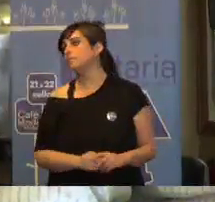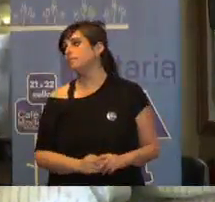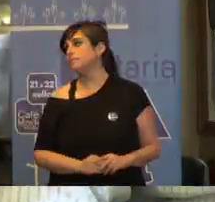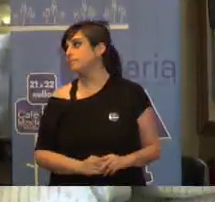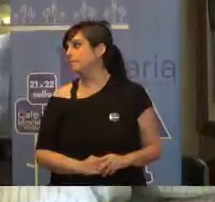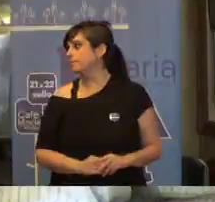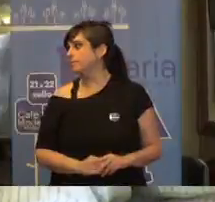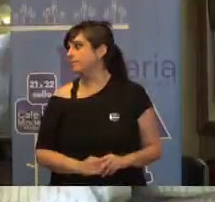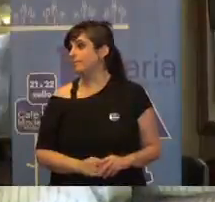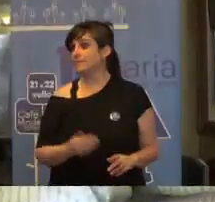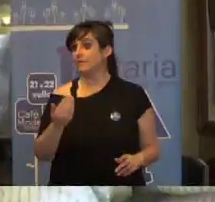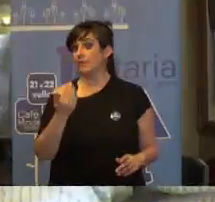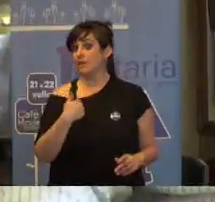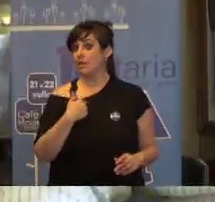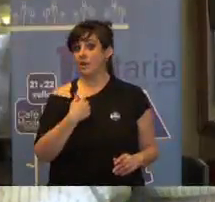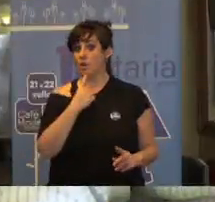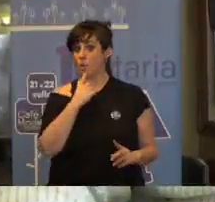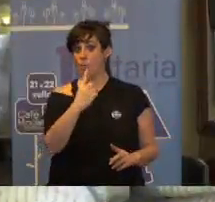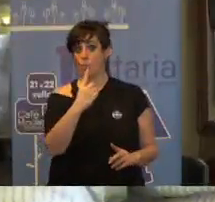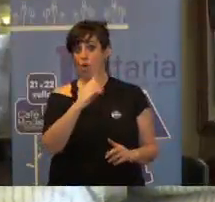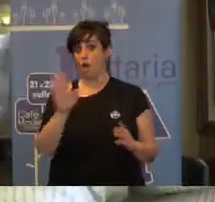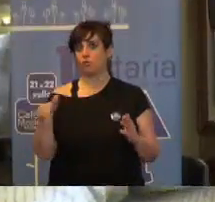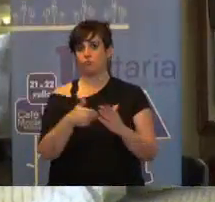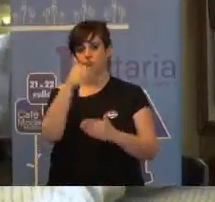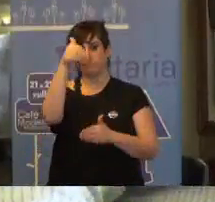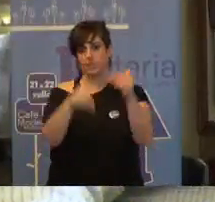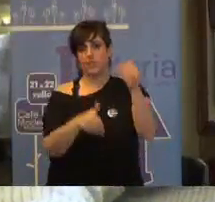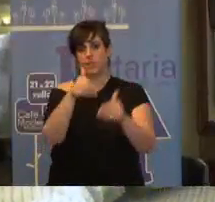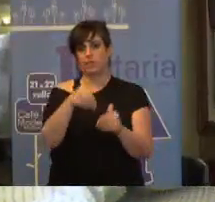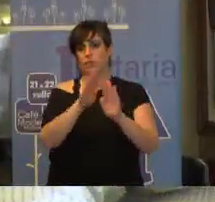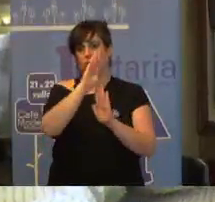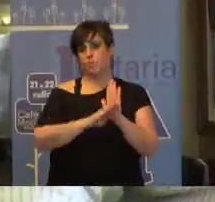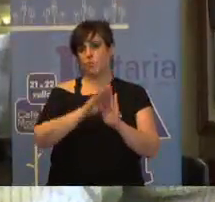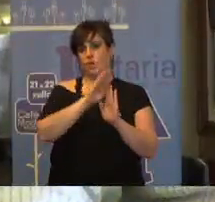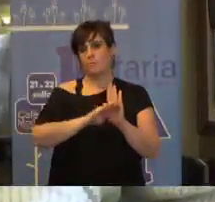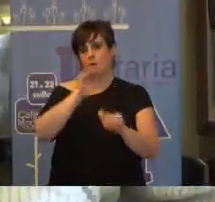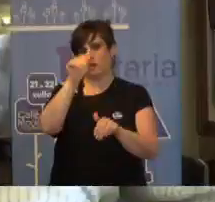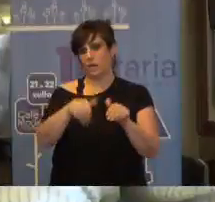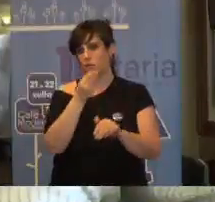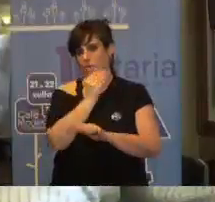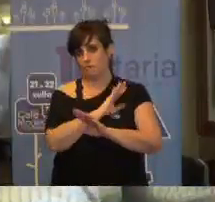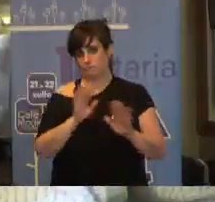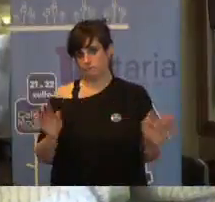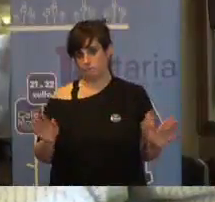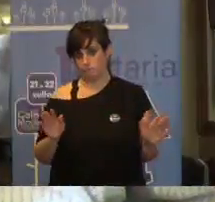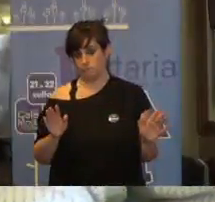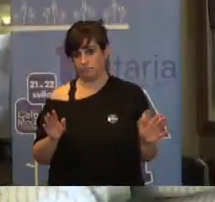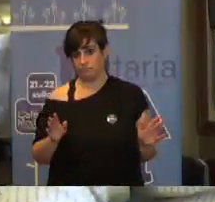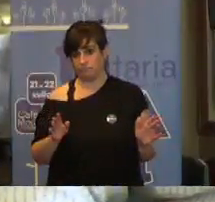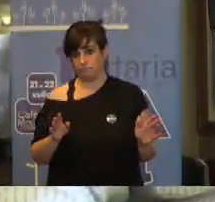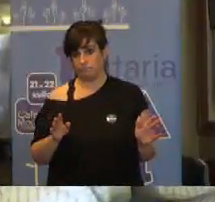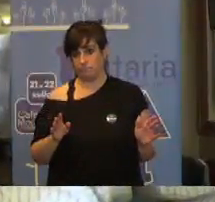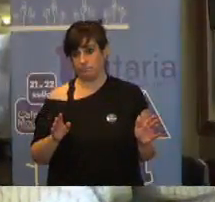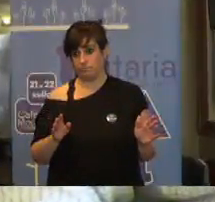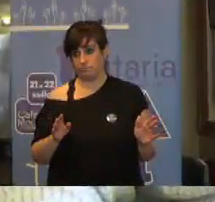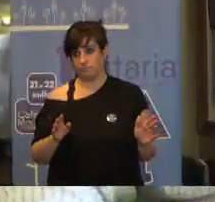apenas falta un ano para as próximas eleccións, é o tema do programa electoral marco das próximas eleccións municipais. Para iso temos